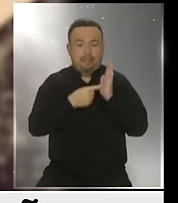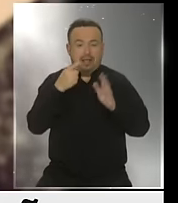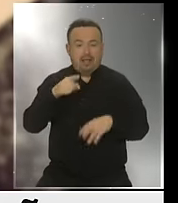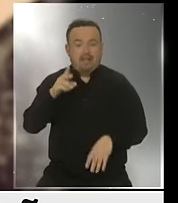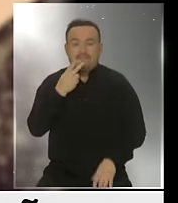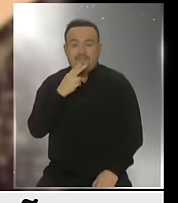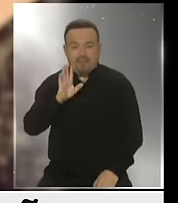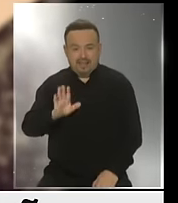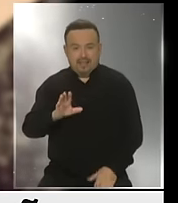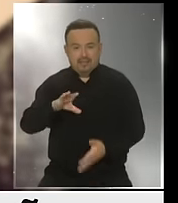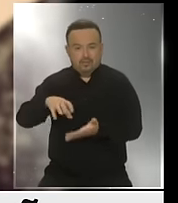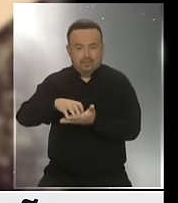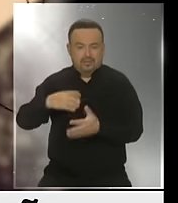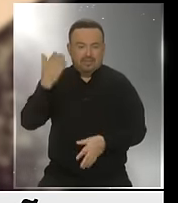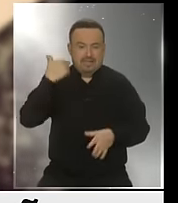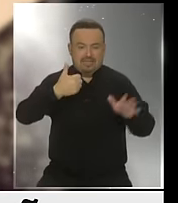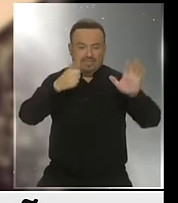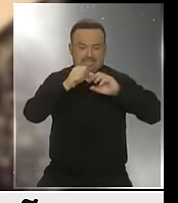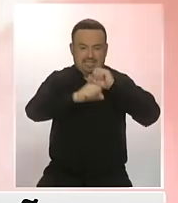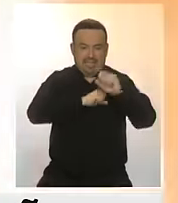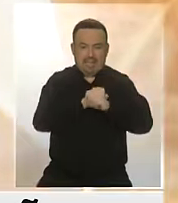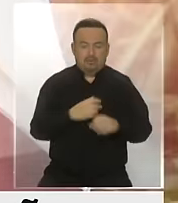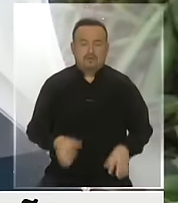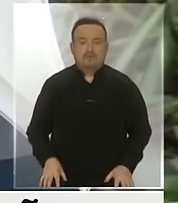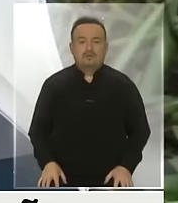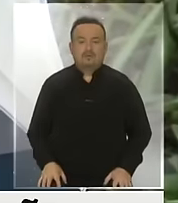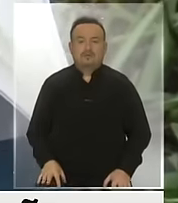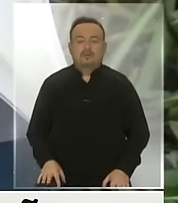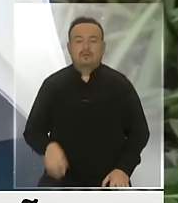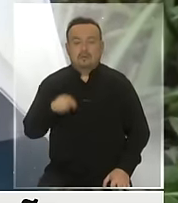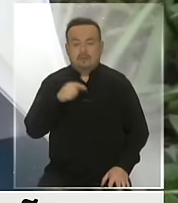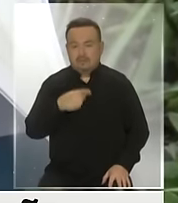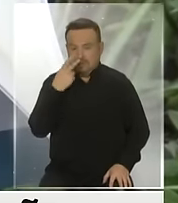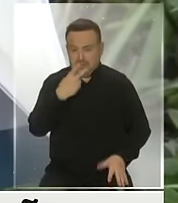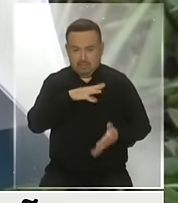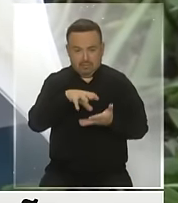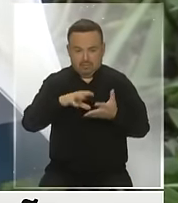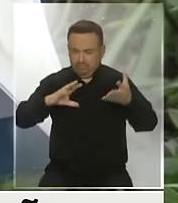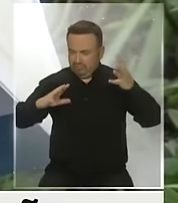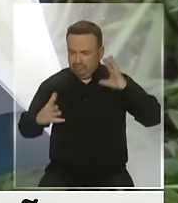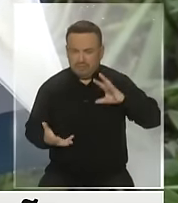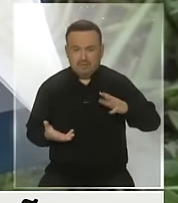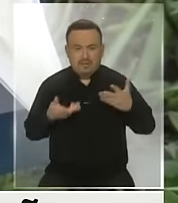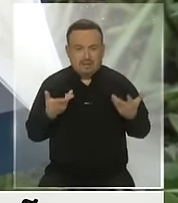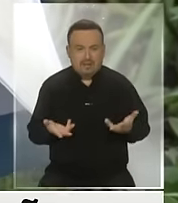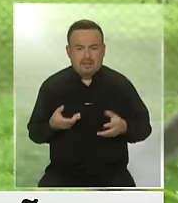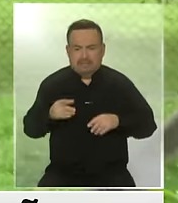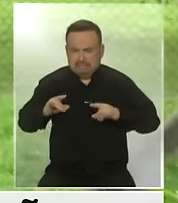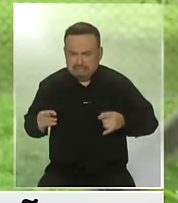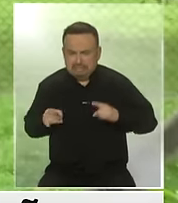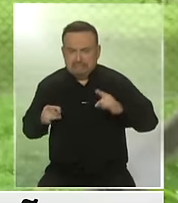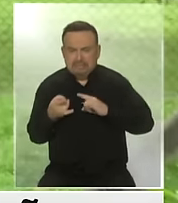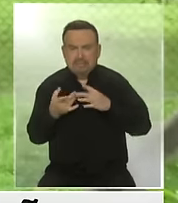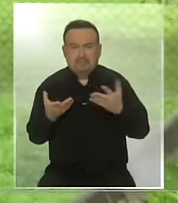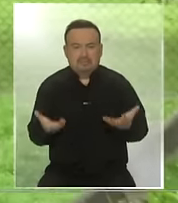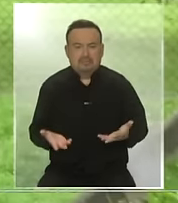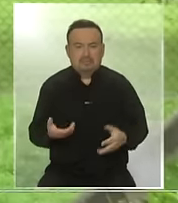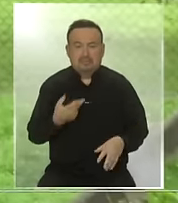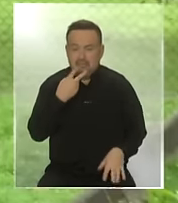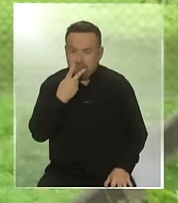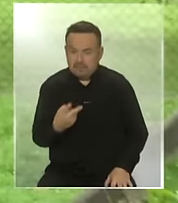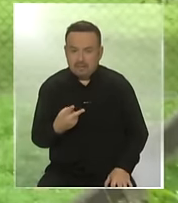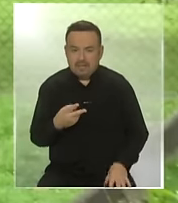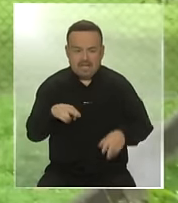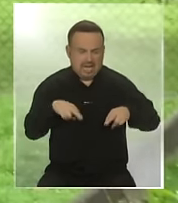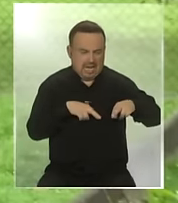que habitaban la ciudad hace 60 años. El ver la ciudad destruida, el ver la reconstrucción de la ciudad, el ver la ciudad desde